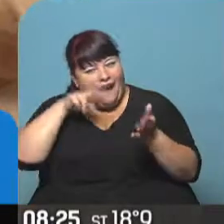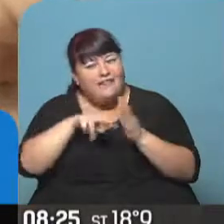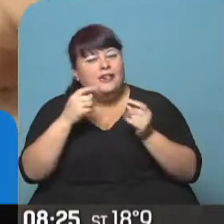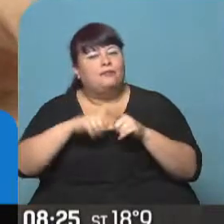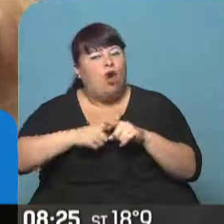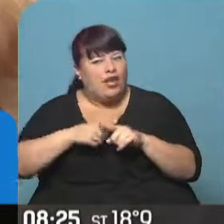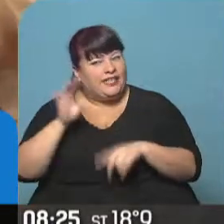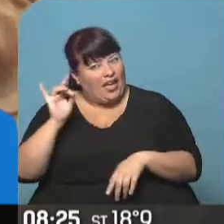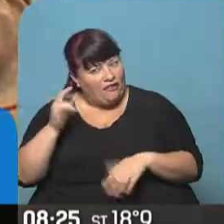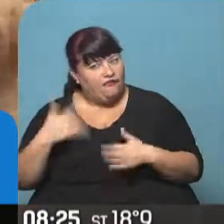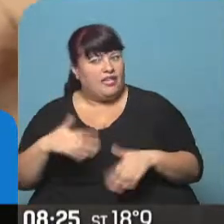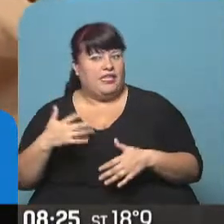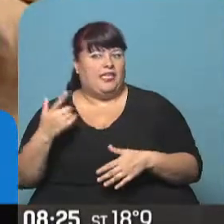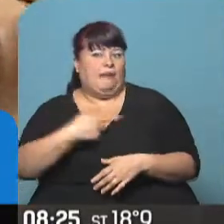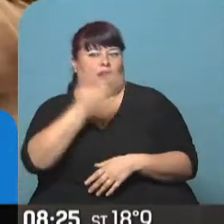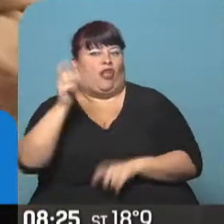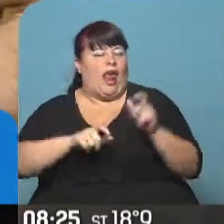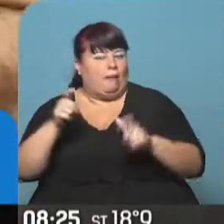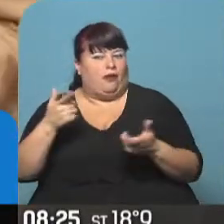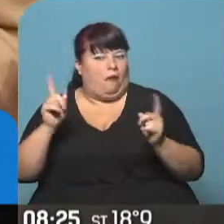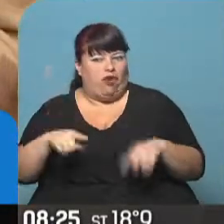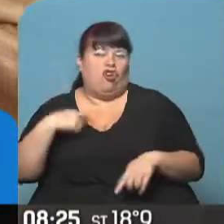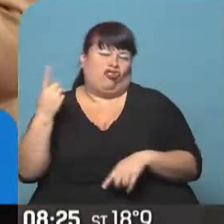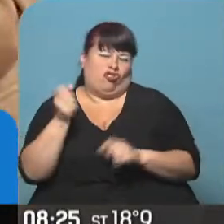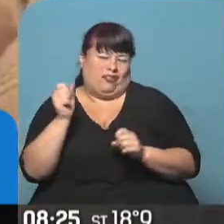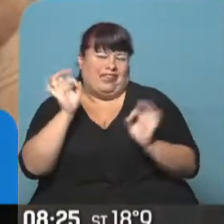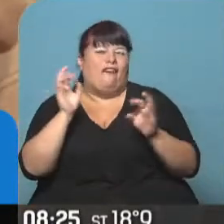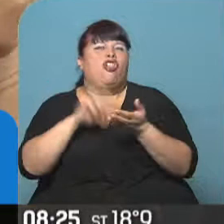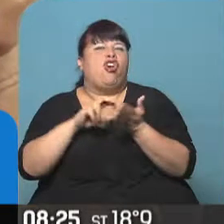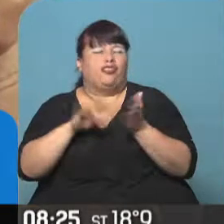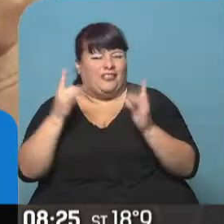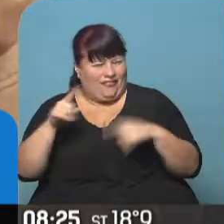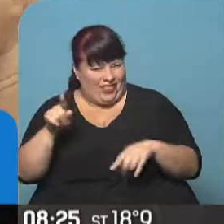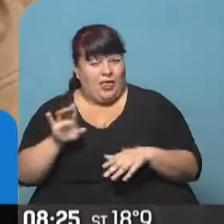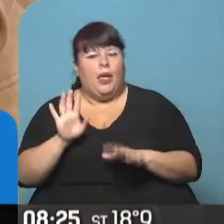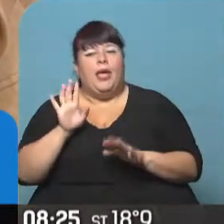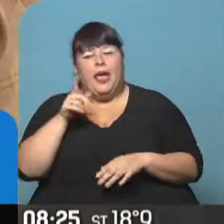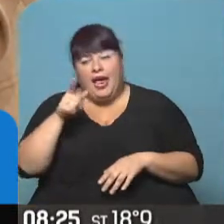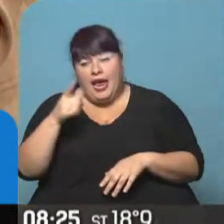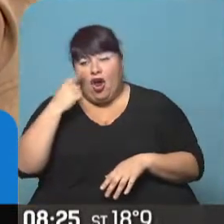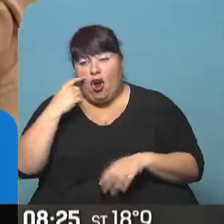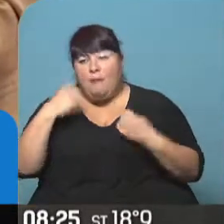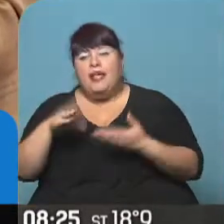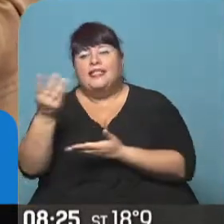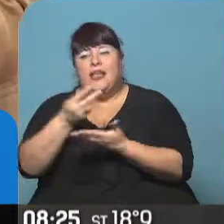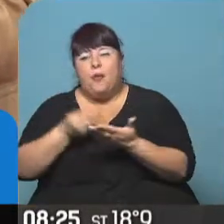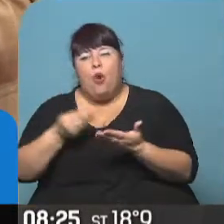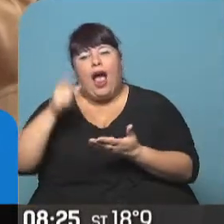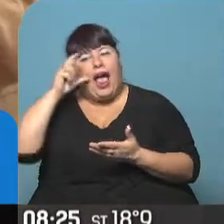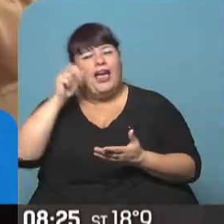que es la política dura, para el común de la gente, no nosotros que trabajamos con las noticias. Y el hombre empezó como dibujante en